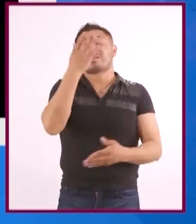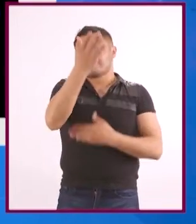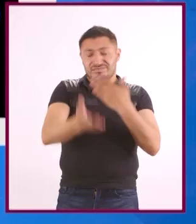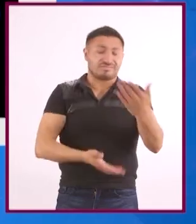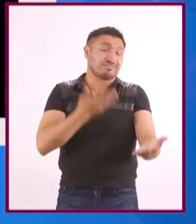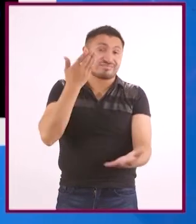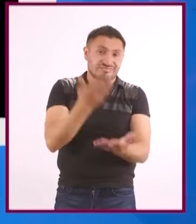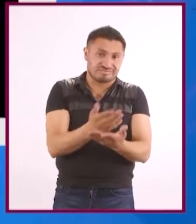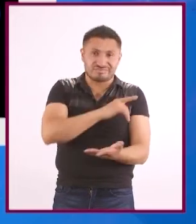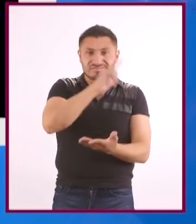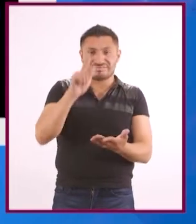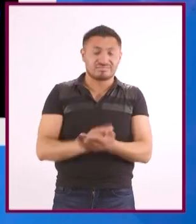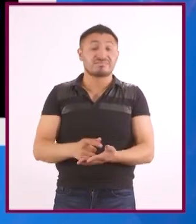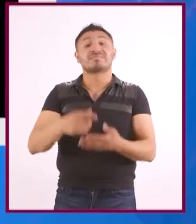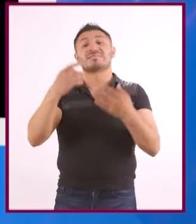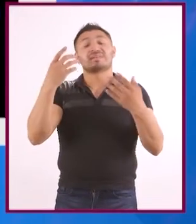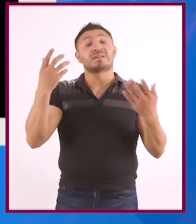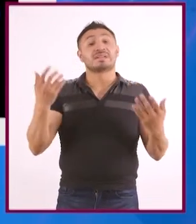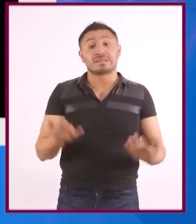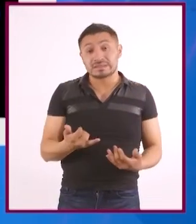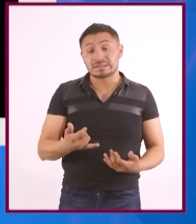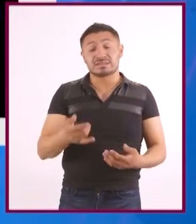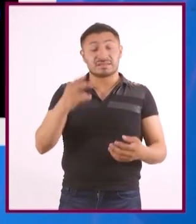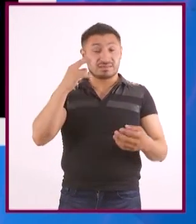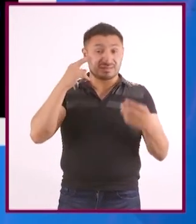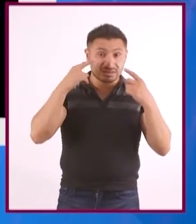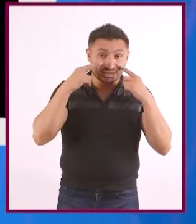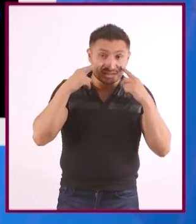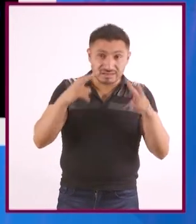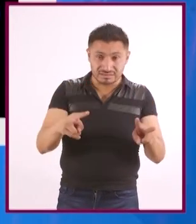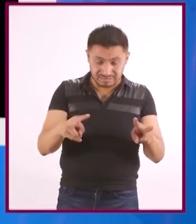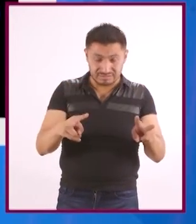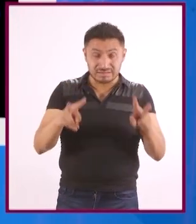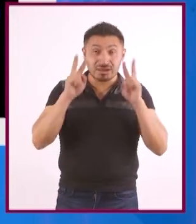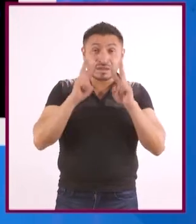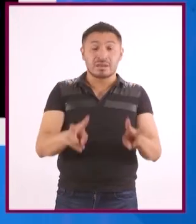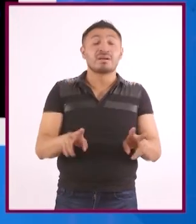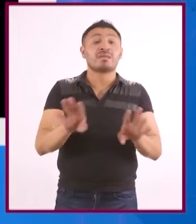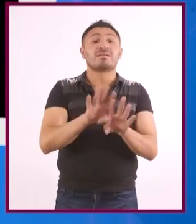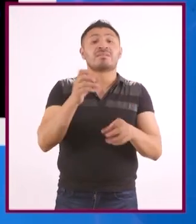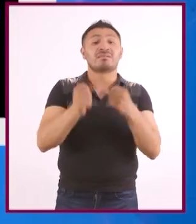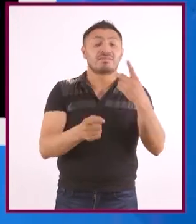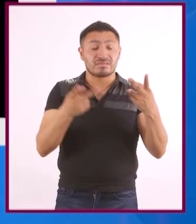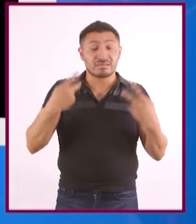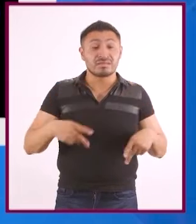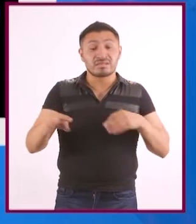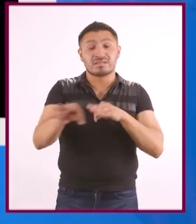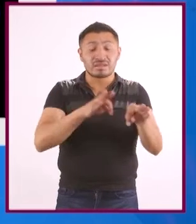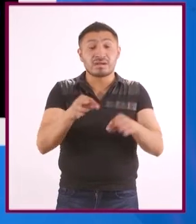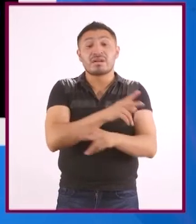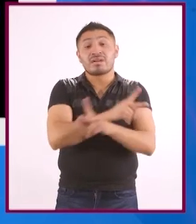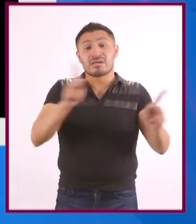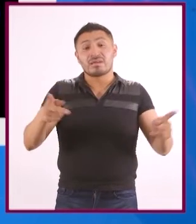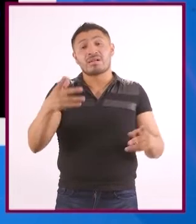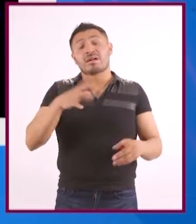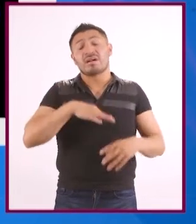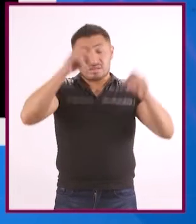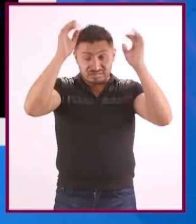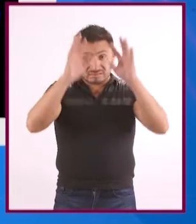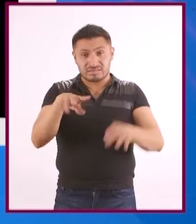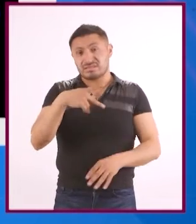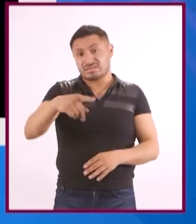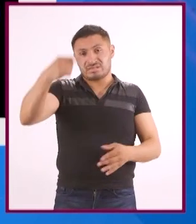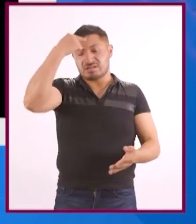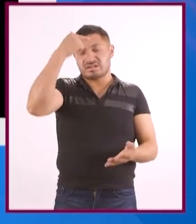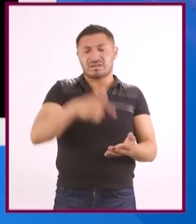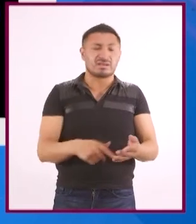servir la ley y la ciudadanía, y lo que vemos en los hechos es pues algunos servidores públicos que privilegian sus propias